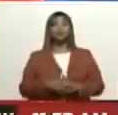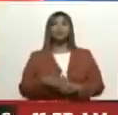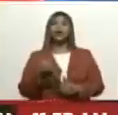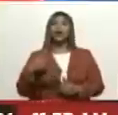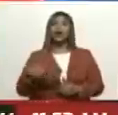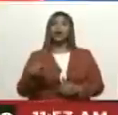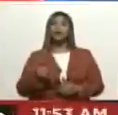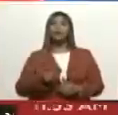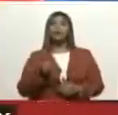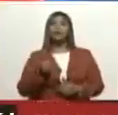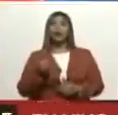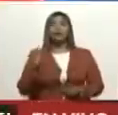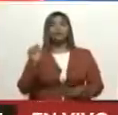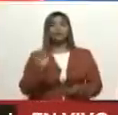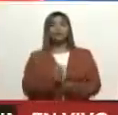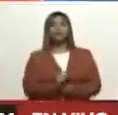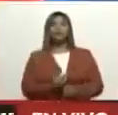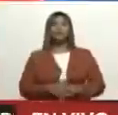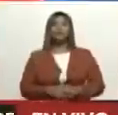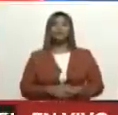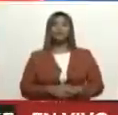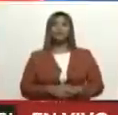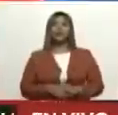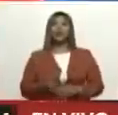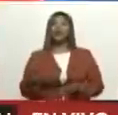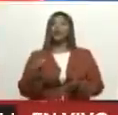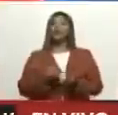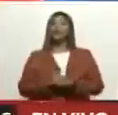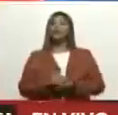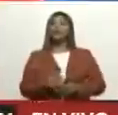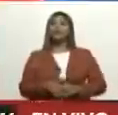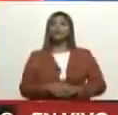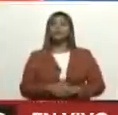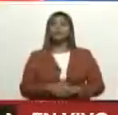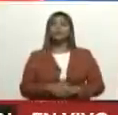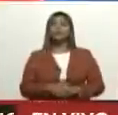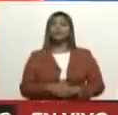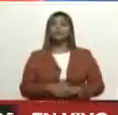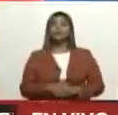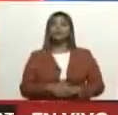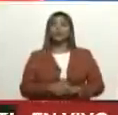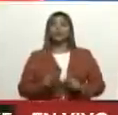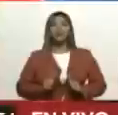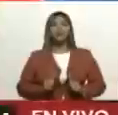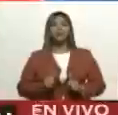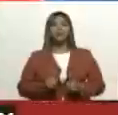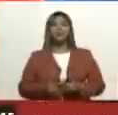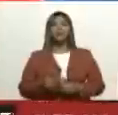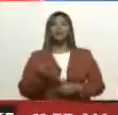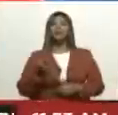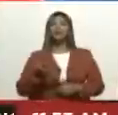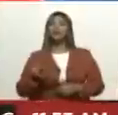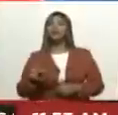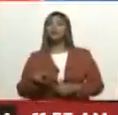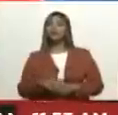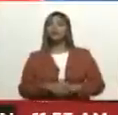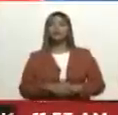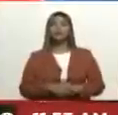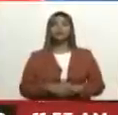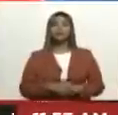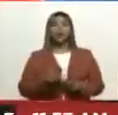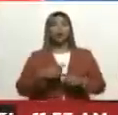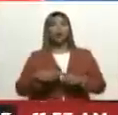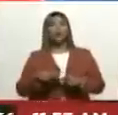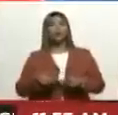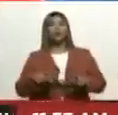la máxima pena, sino que no vuelvan a reeditarse en ningún lugar